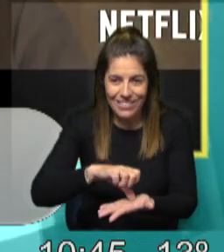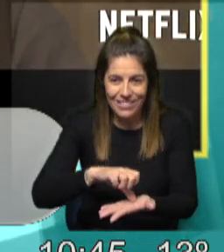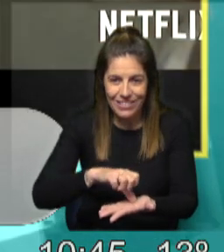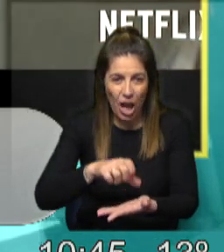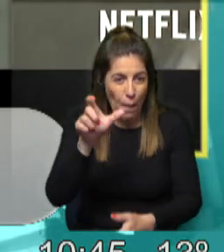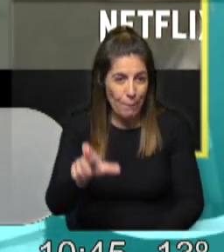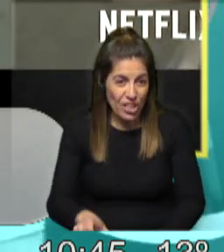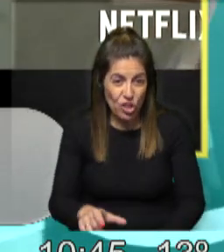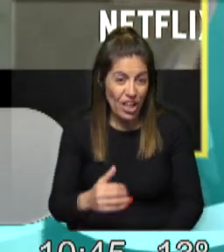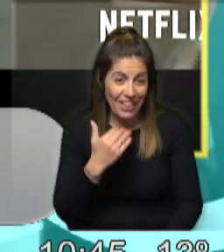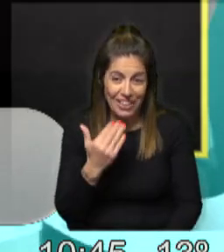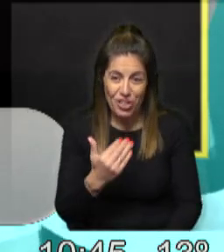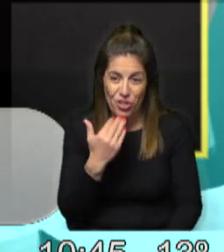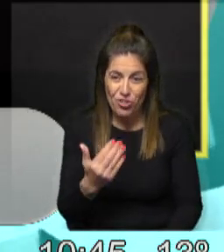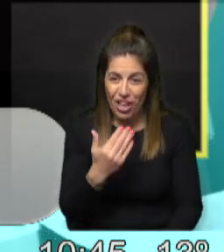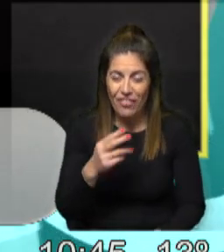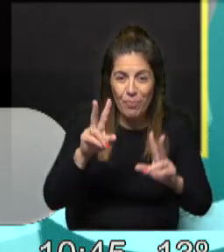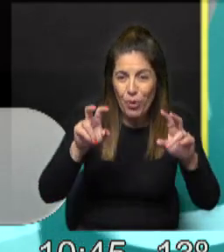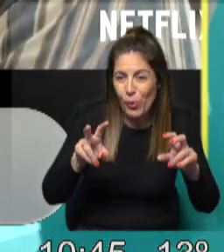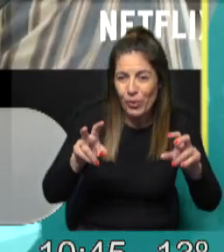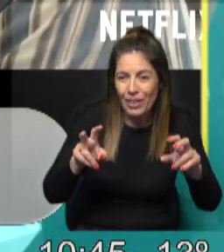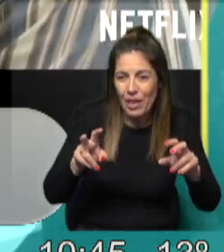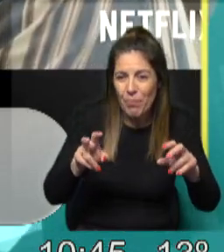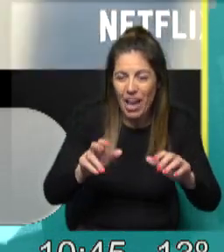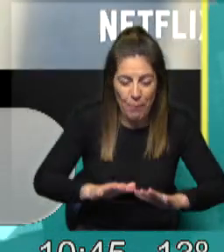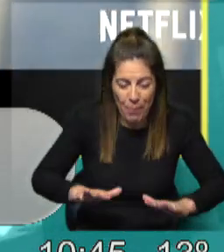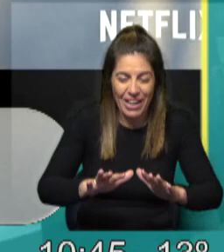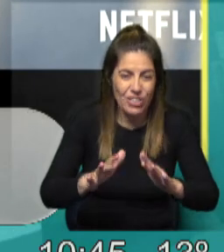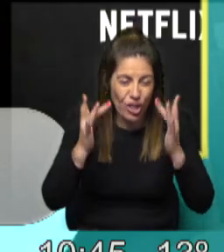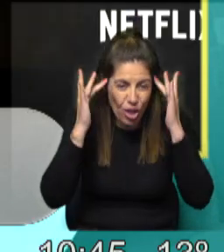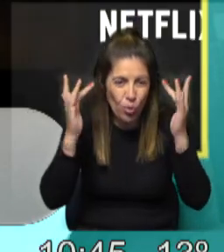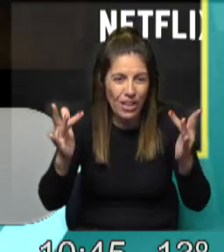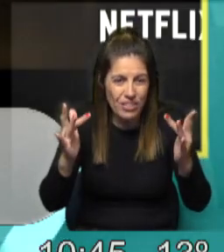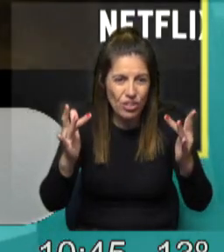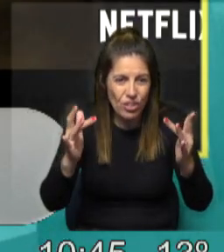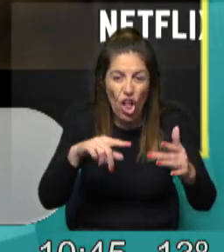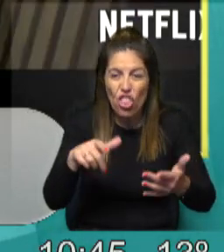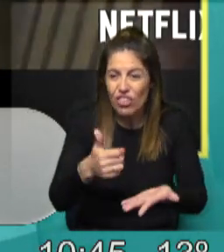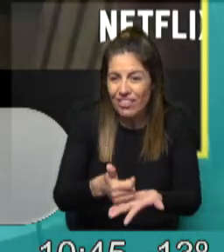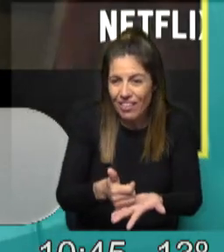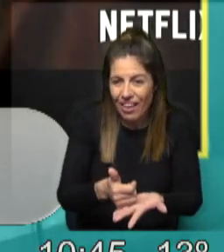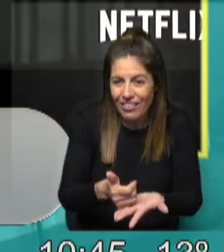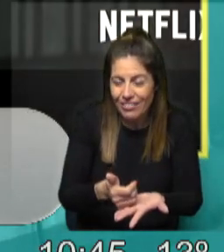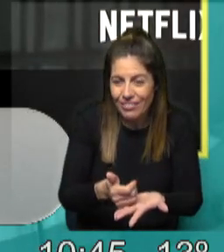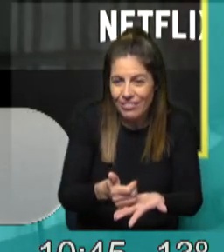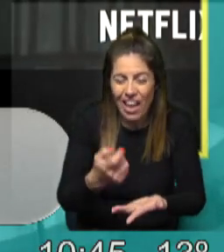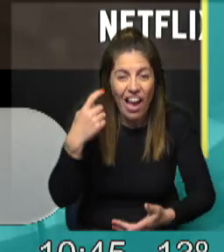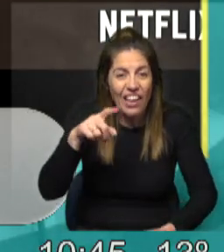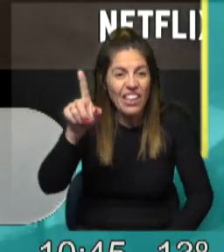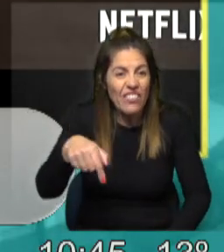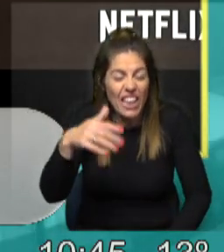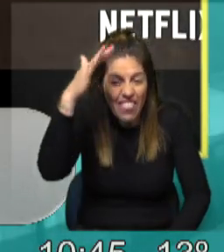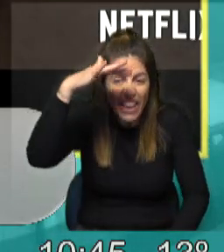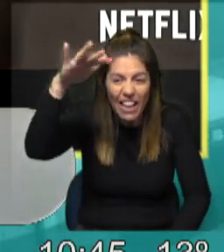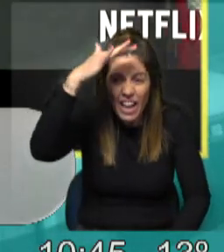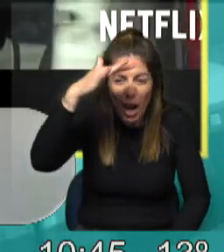siquiera sabe, por un tema de formación y de educación. ¿Dónde está? Sí, sí. Alguien que viene de la campiña